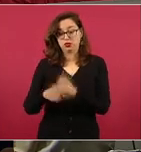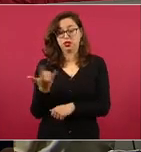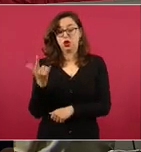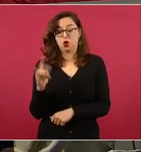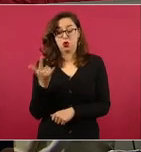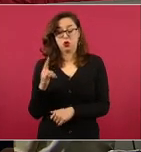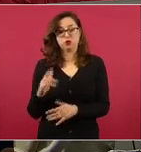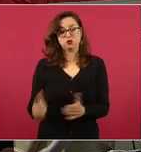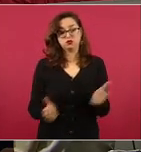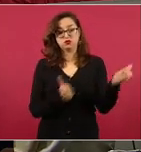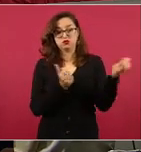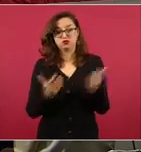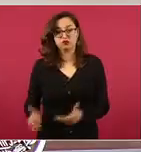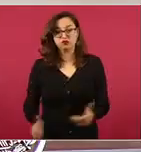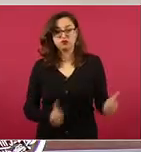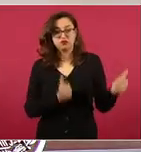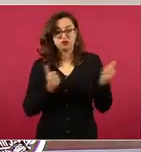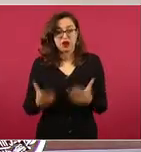2.522